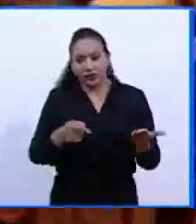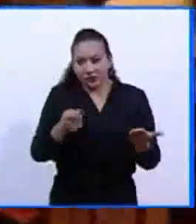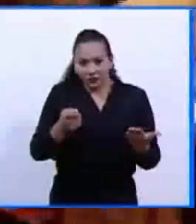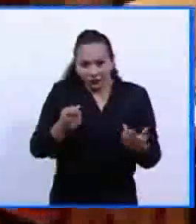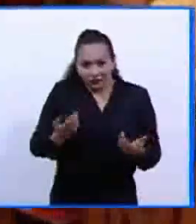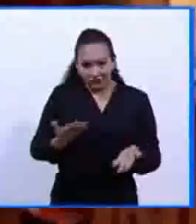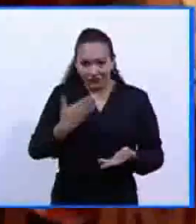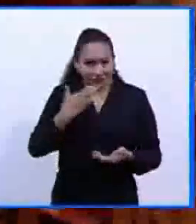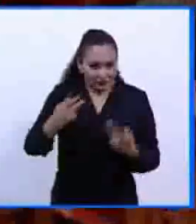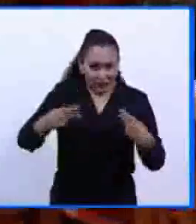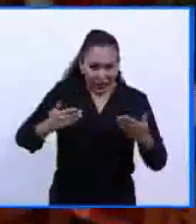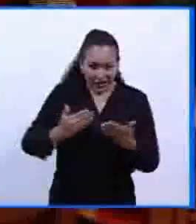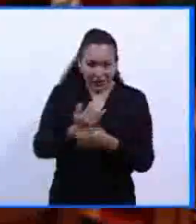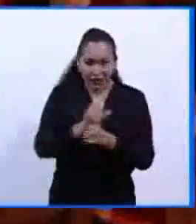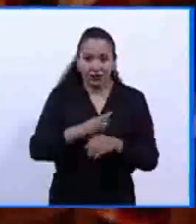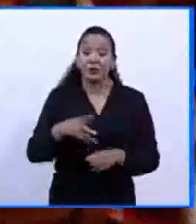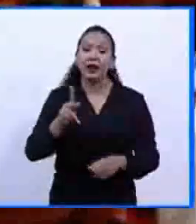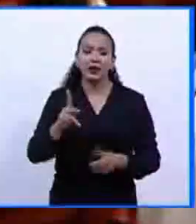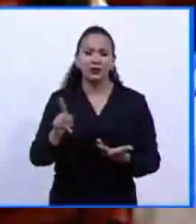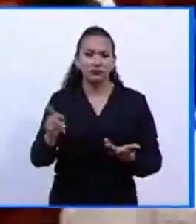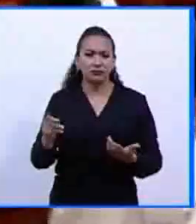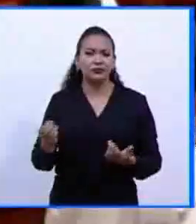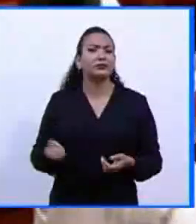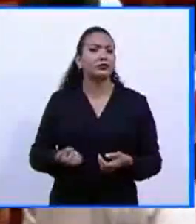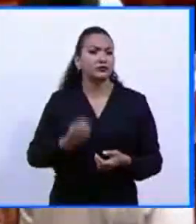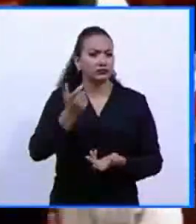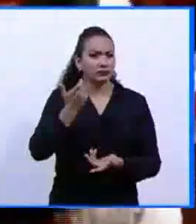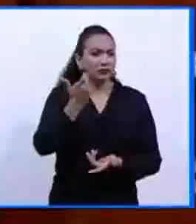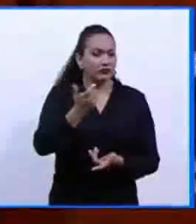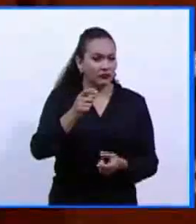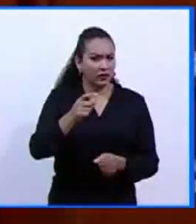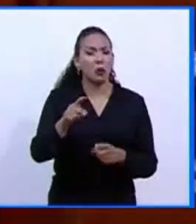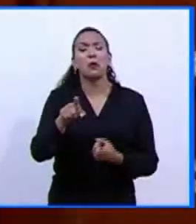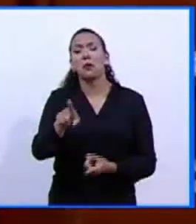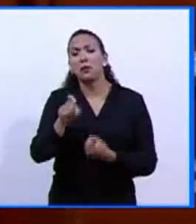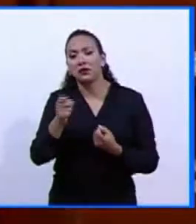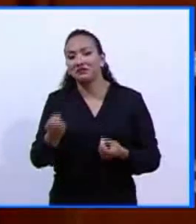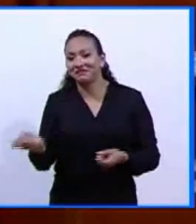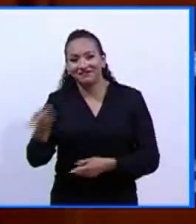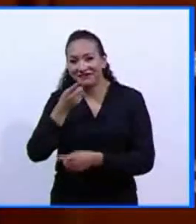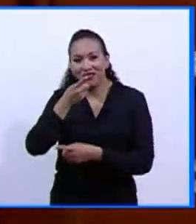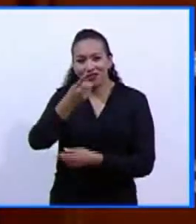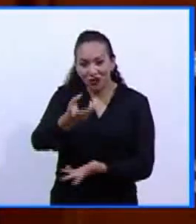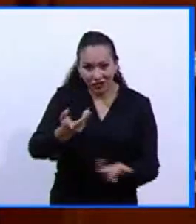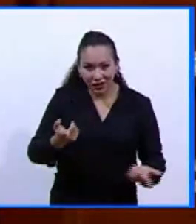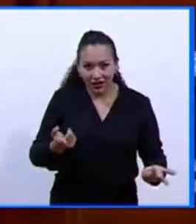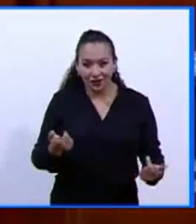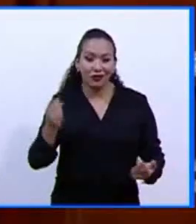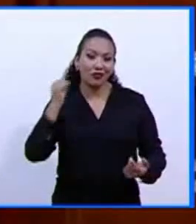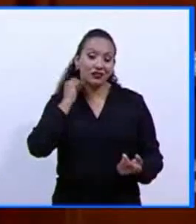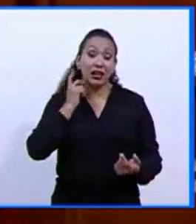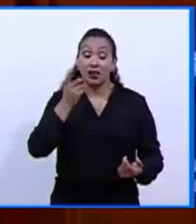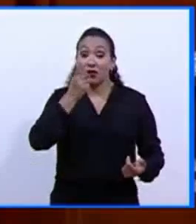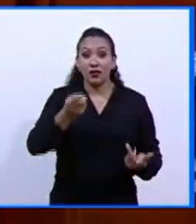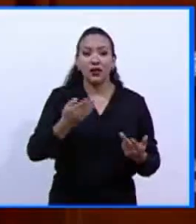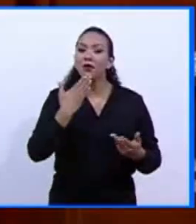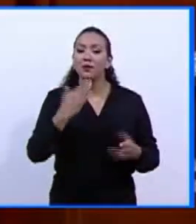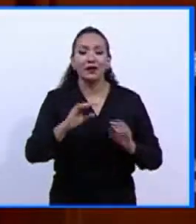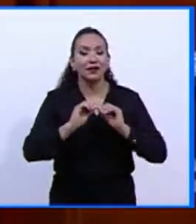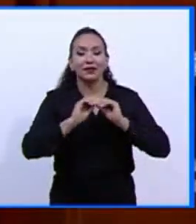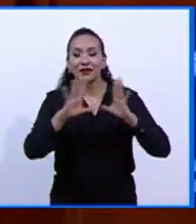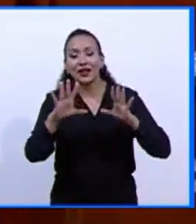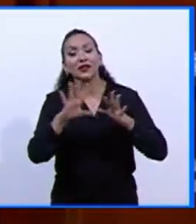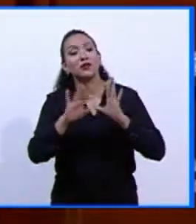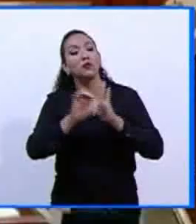casos, el legislador no justificó el costo de los materiales y las tarifas no guardaban una relación razonable con el costo